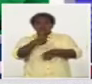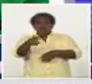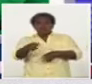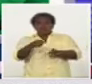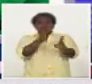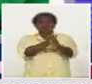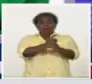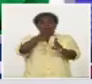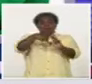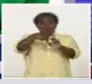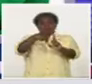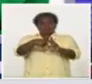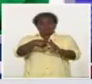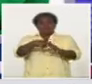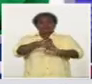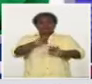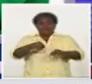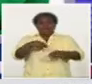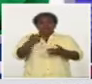lo que me refería anteriormente.